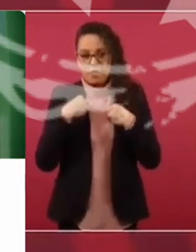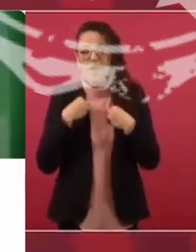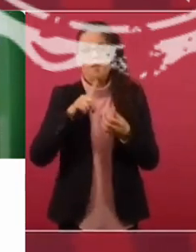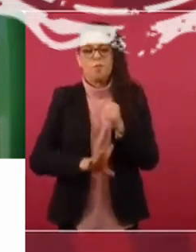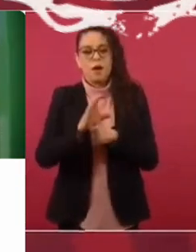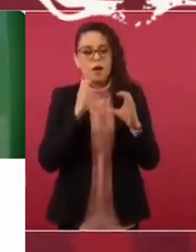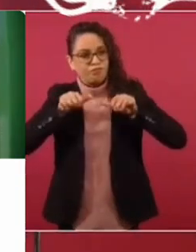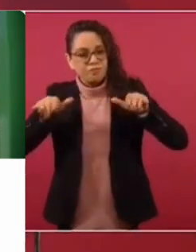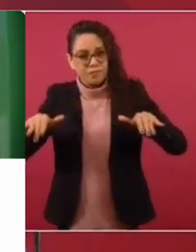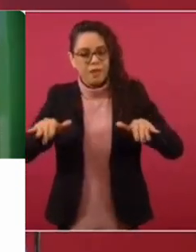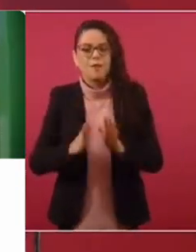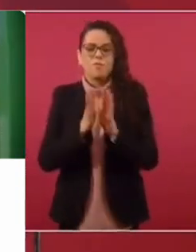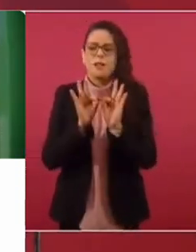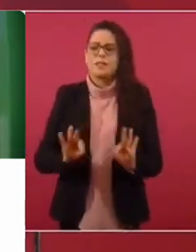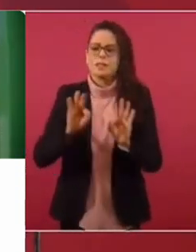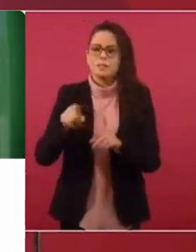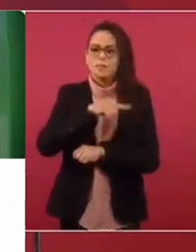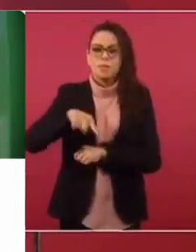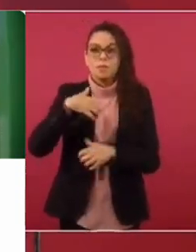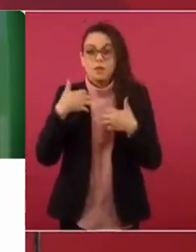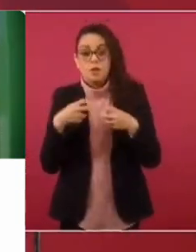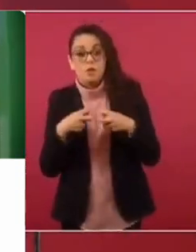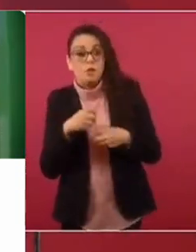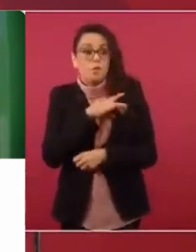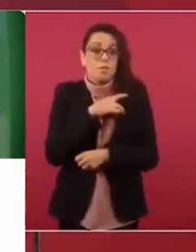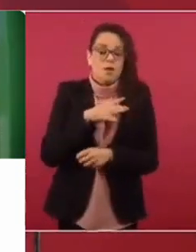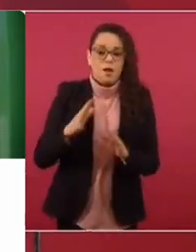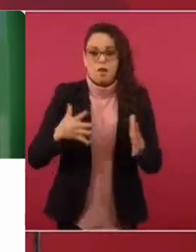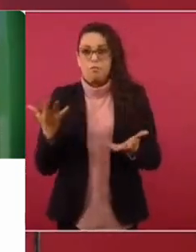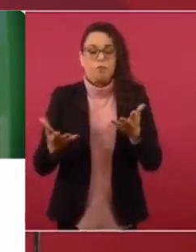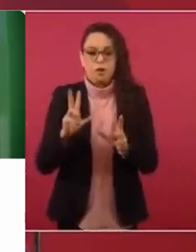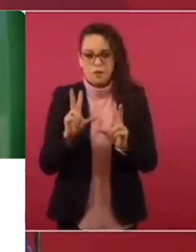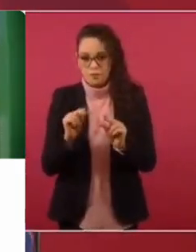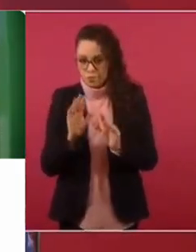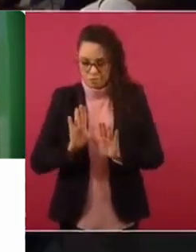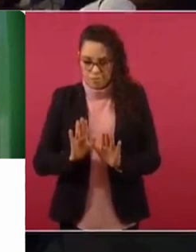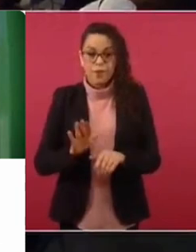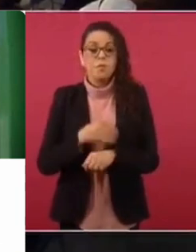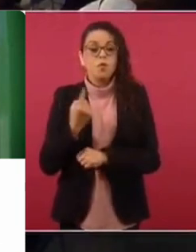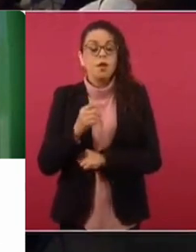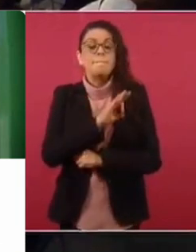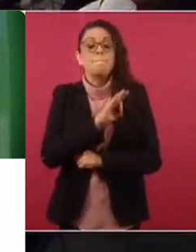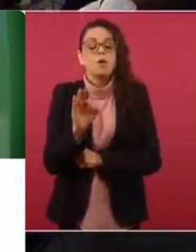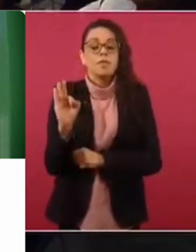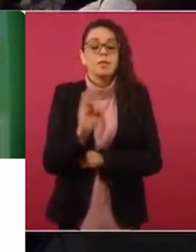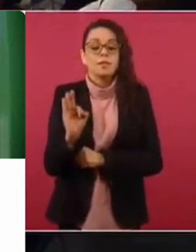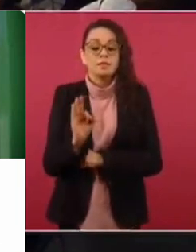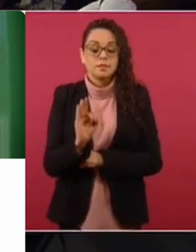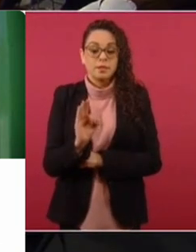Es importante que no haya psicosis, porque nos puede llevar a cometer actos